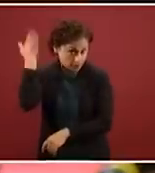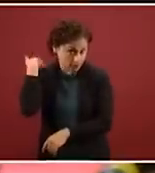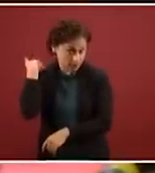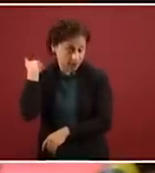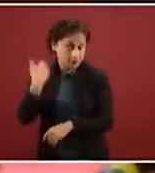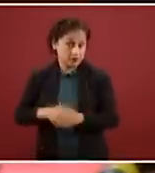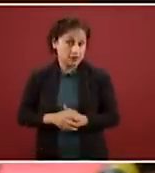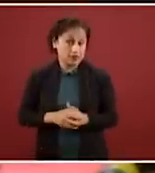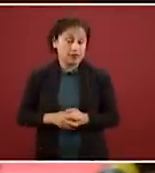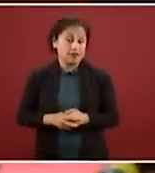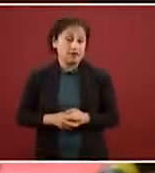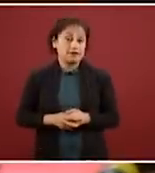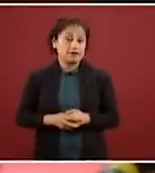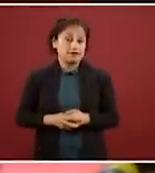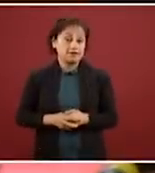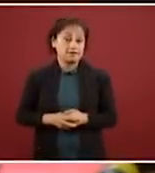¿No había en Sonora?